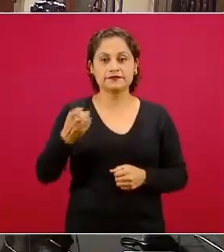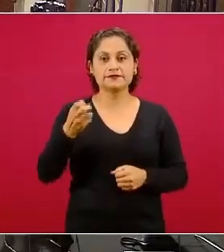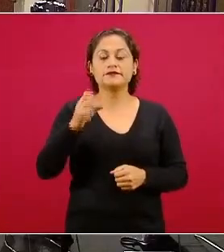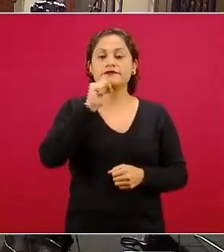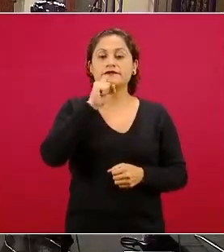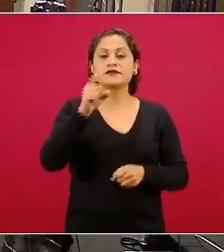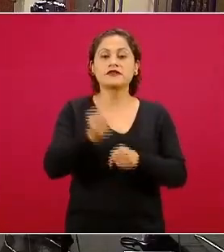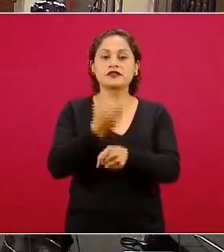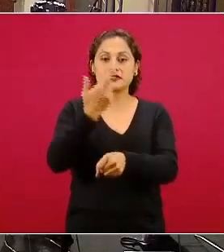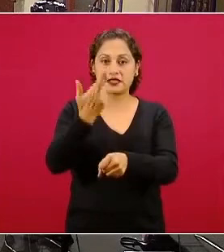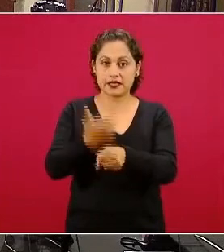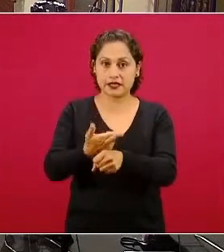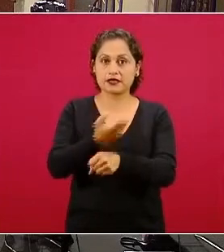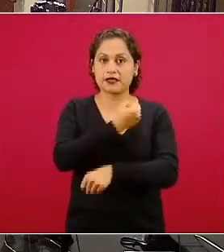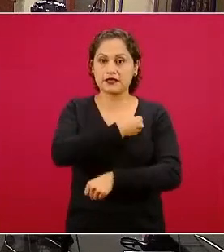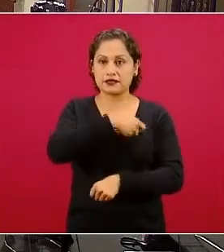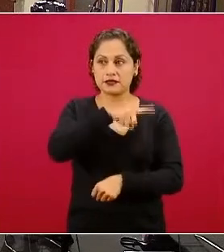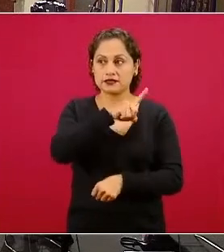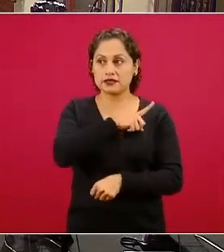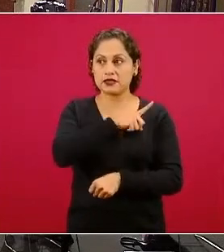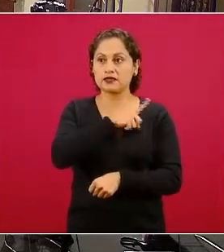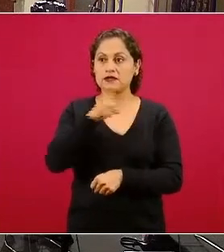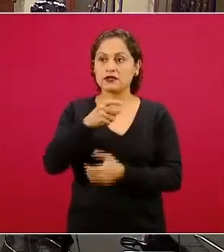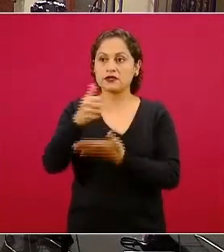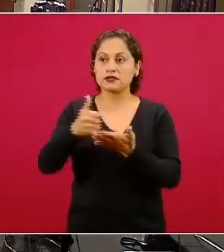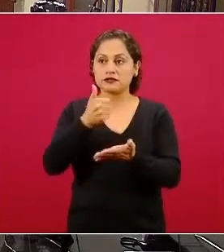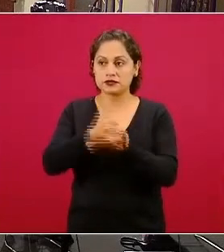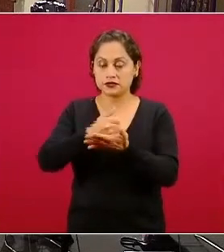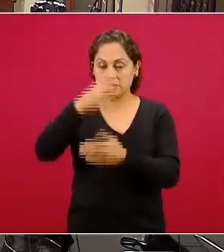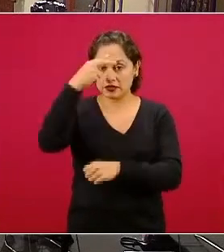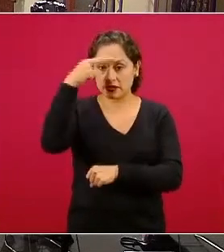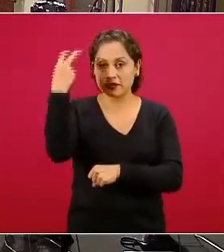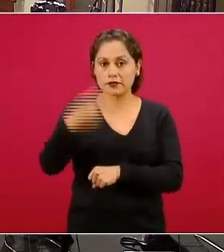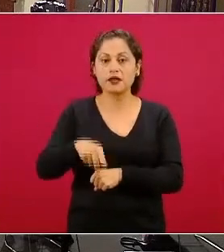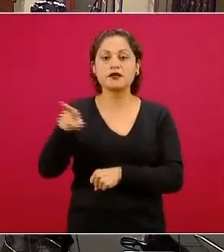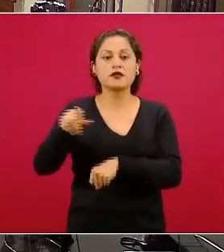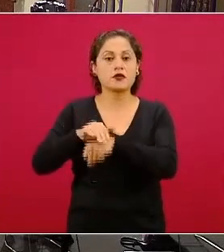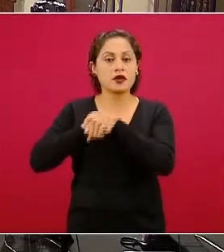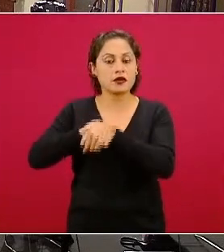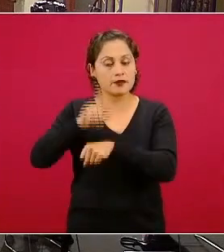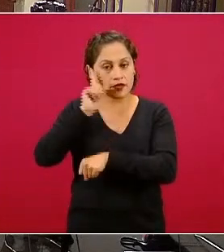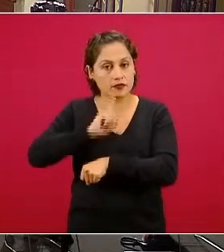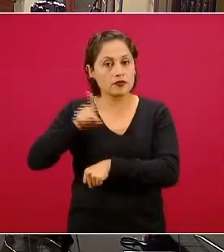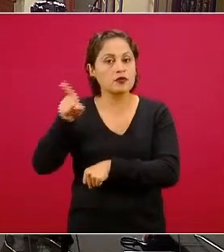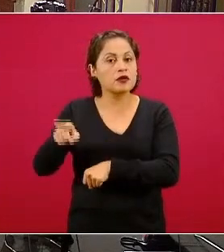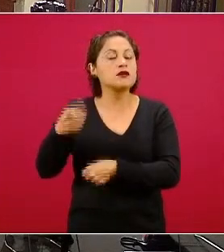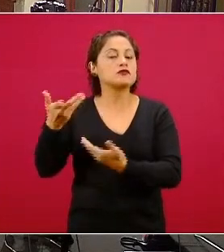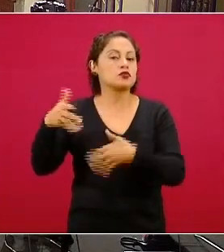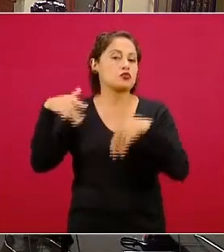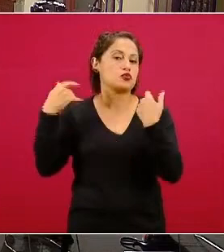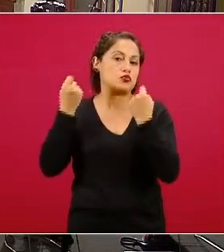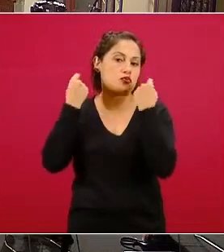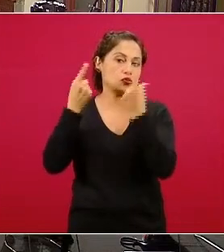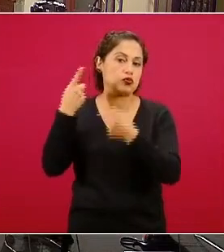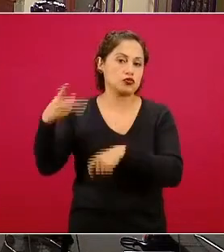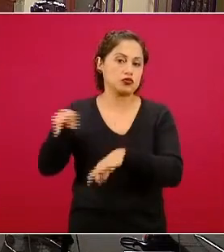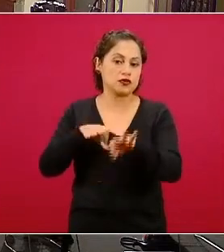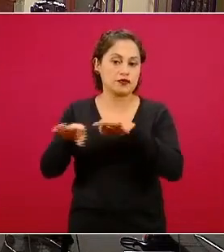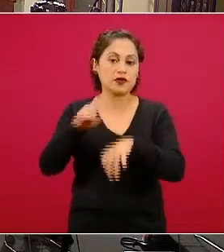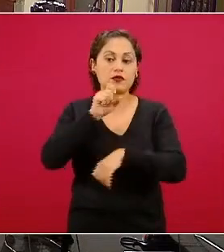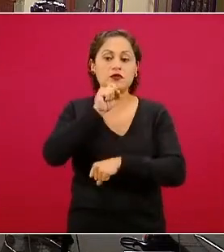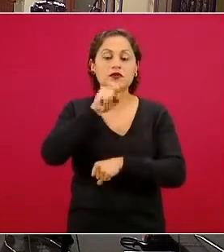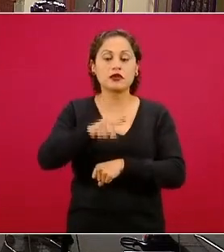Salud de la Ciudad de México, querida amiga y salubrista ejemplar, y también, por supuesto, a la doctora Claudia